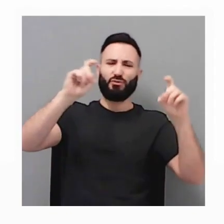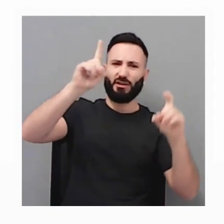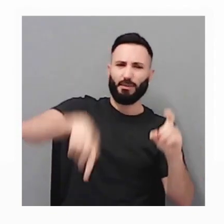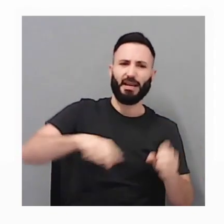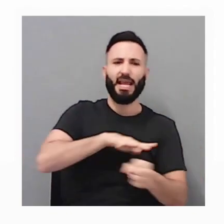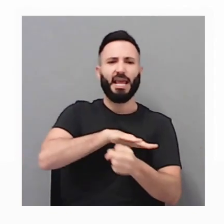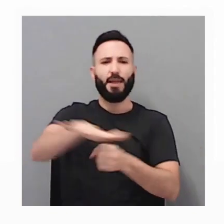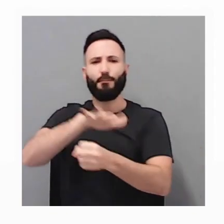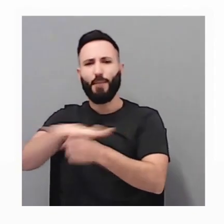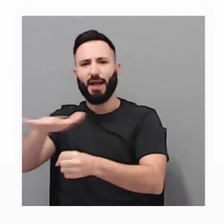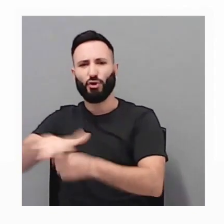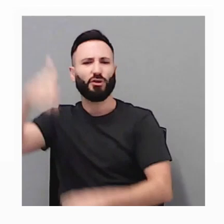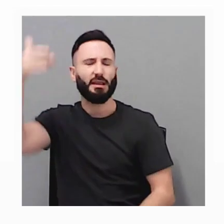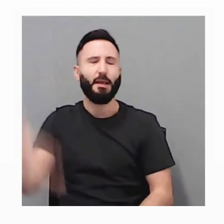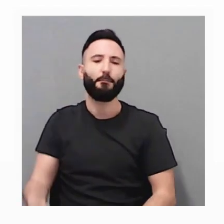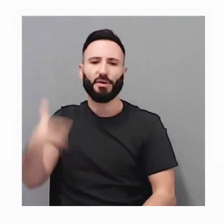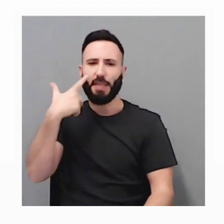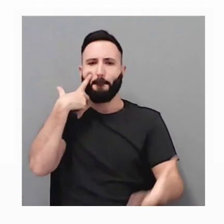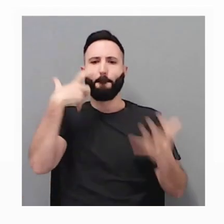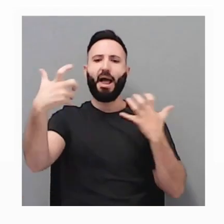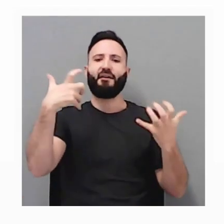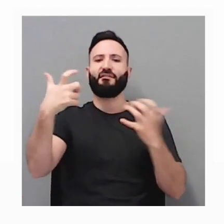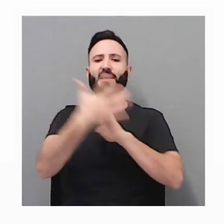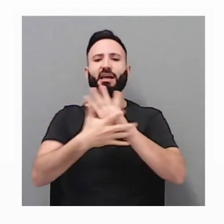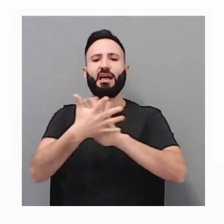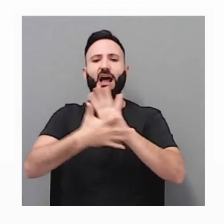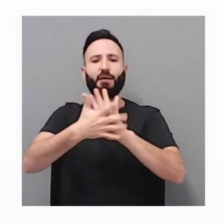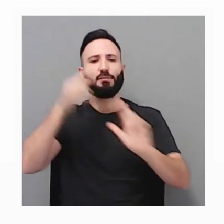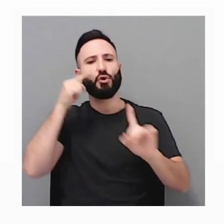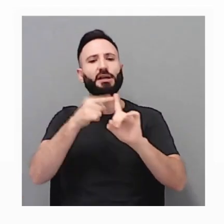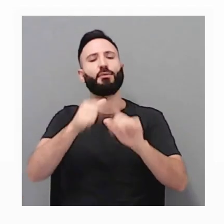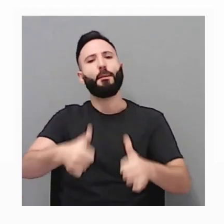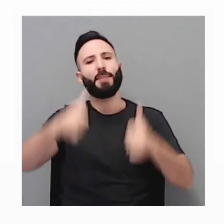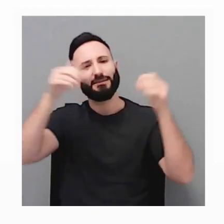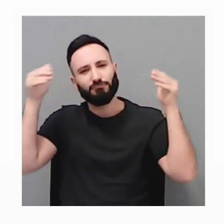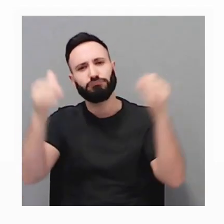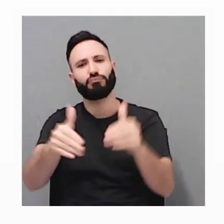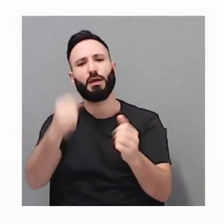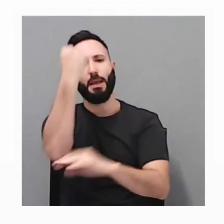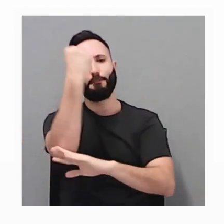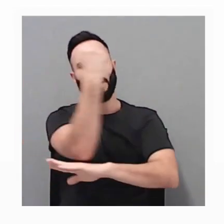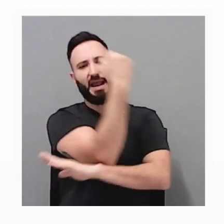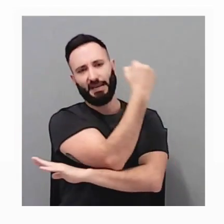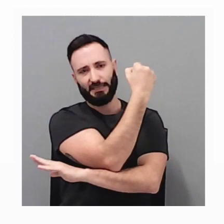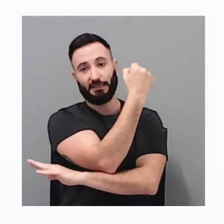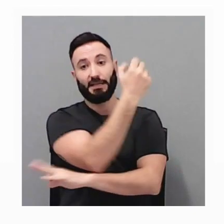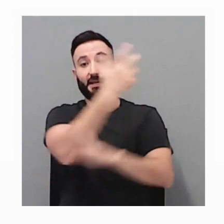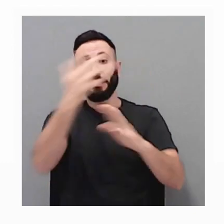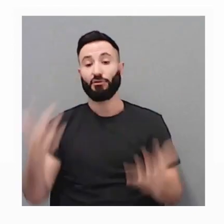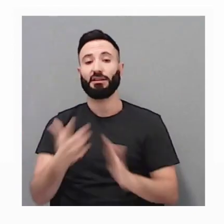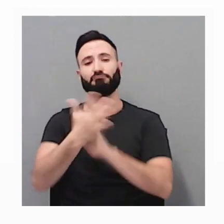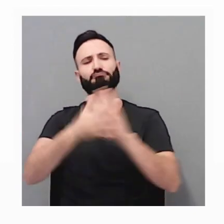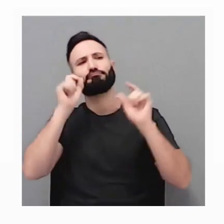muy significativos para hablaros, muy enfocados en los pilares. Entonces podremos ver un incremento,